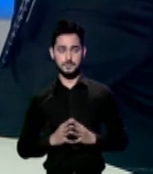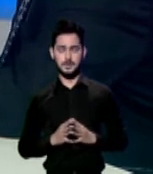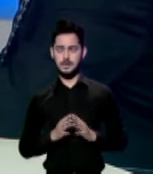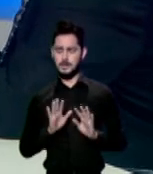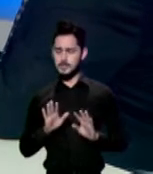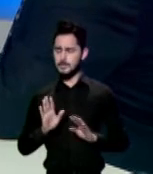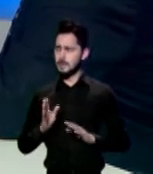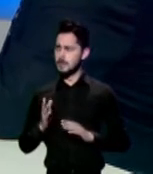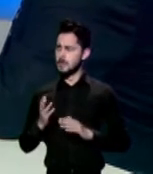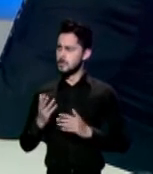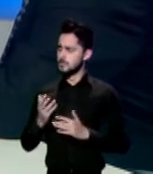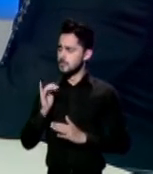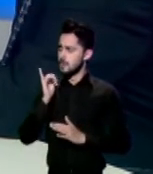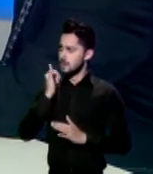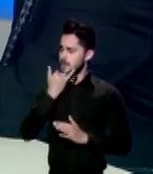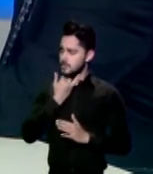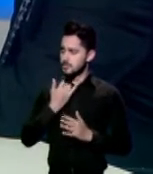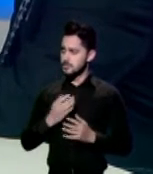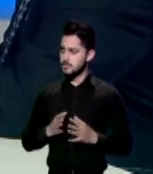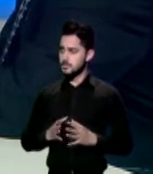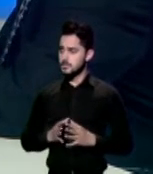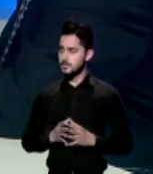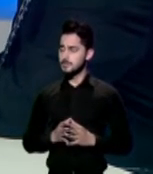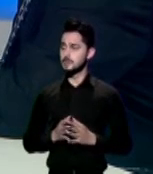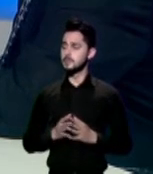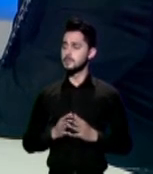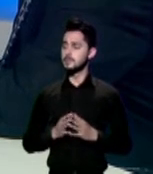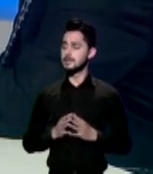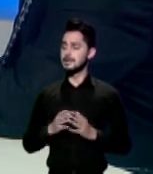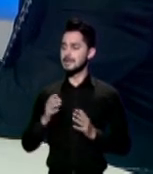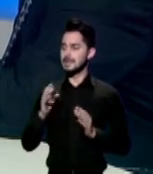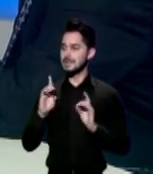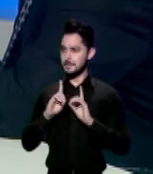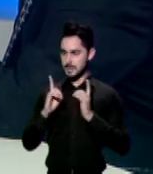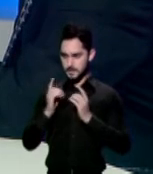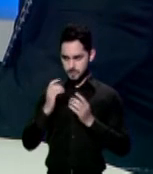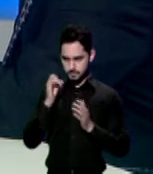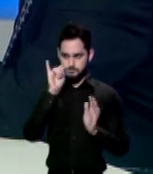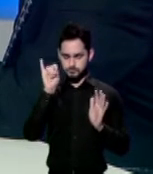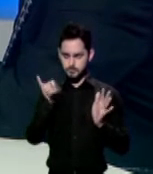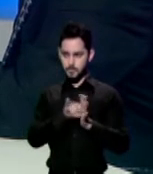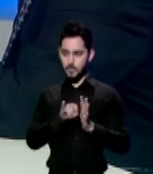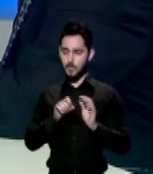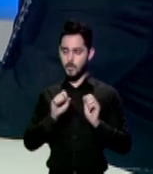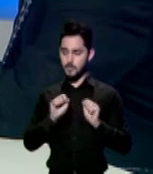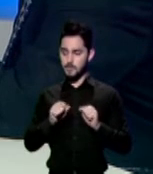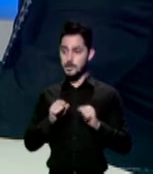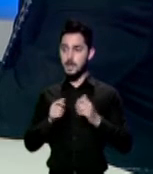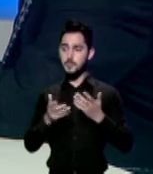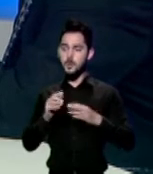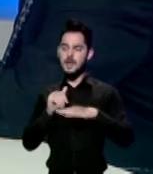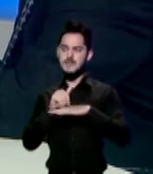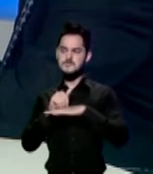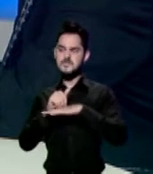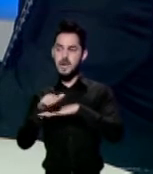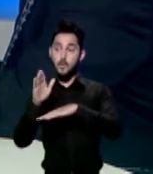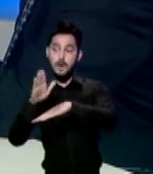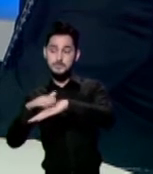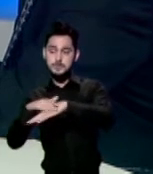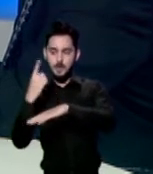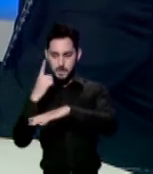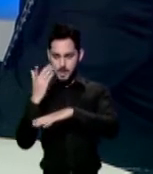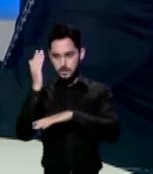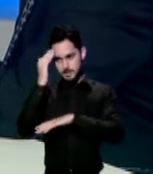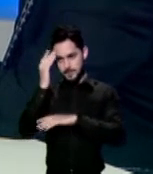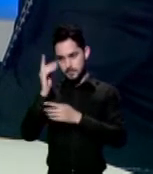errores, tan pronto Hacienda los identifica, que por lo general se los envía al contribuyente para que los corrija o tiene una cantidad de